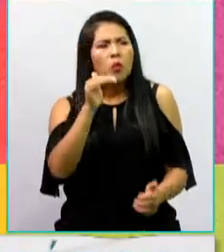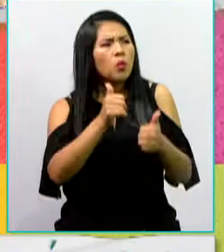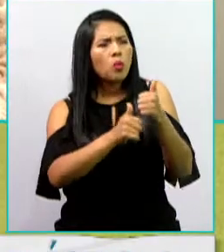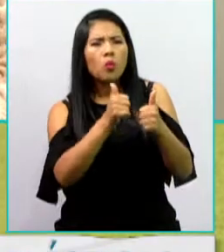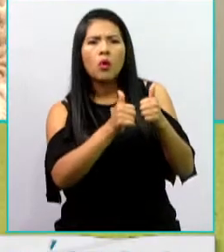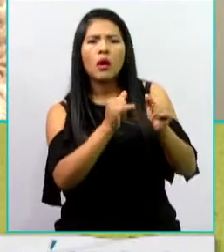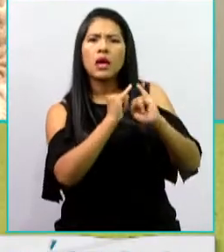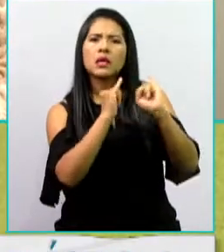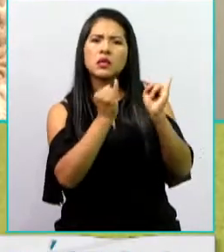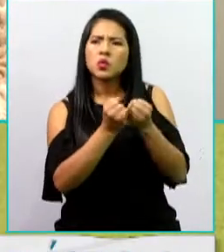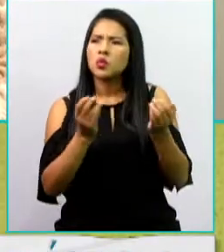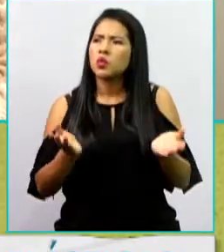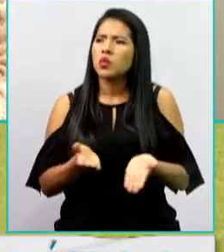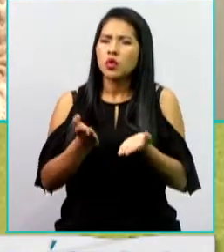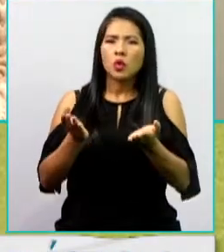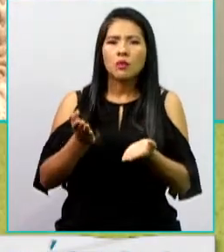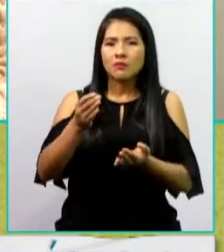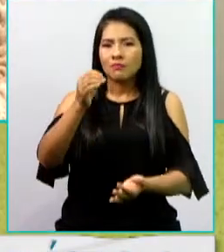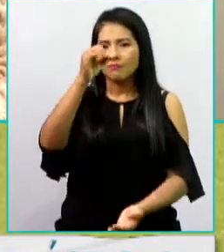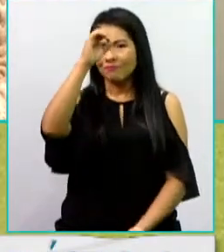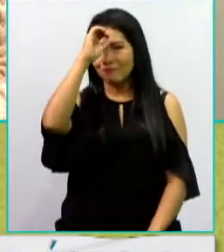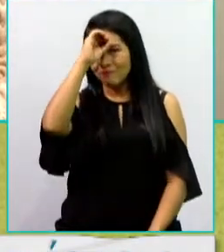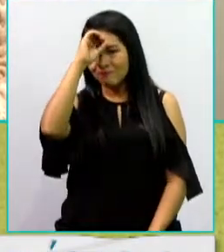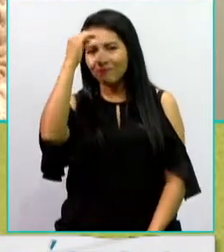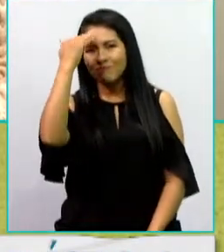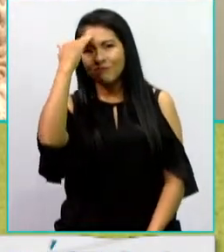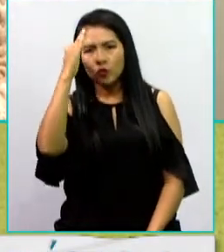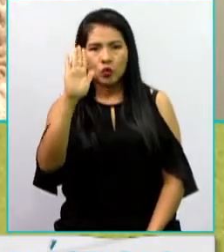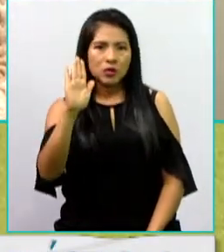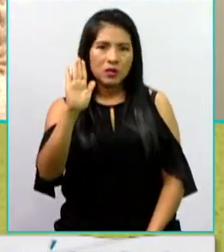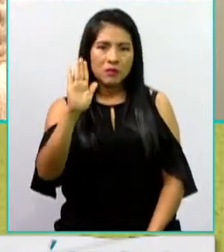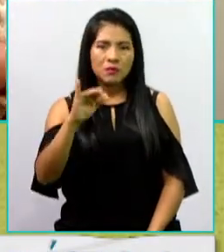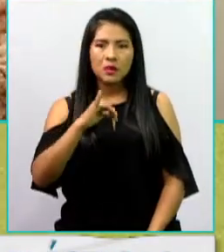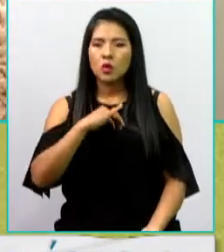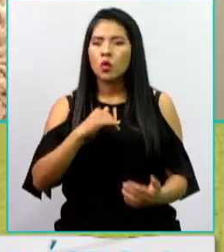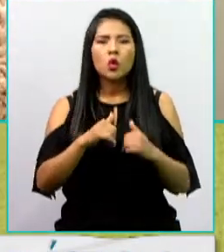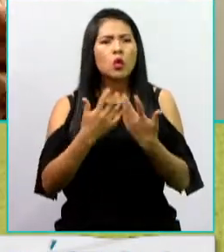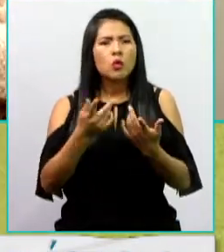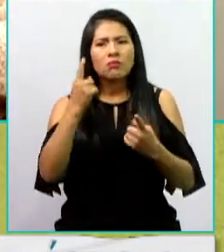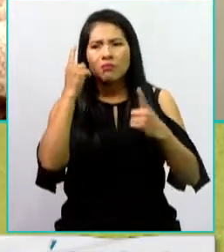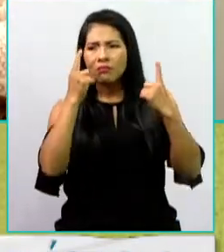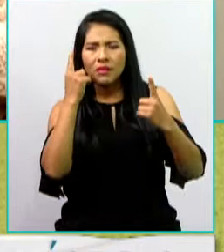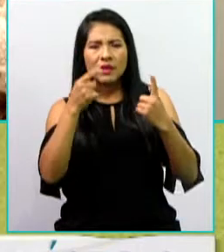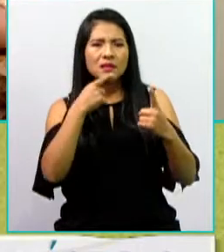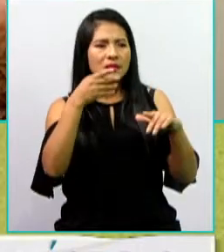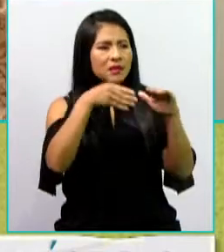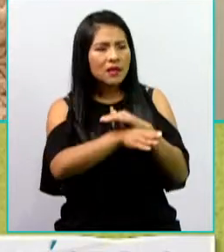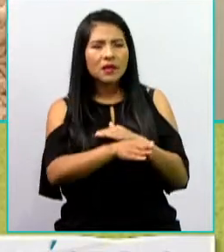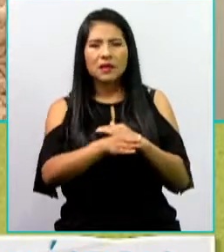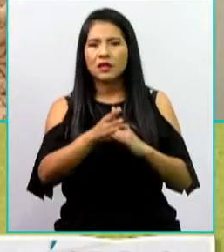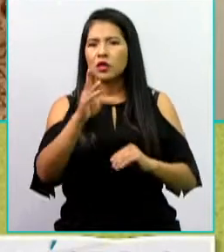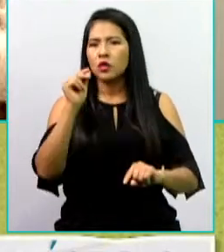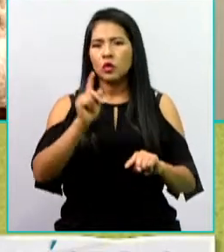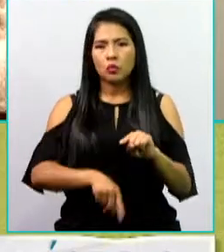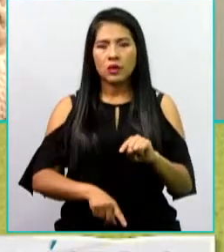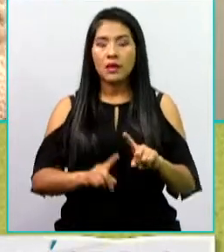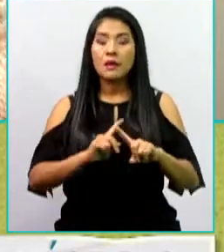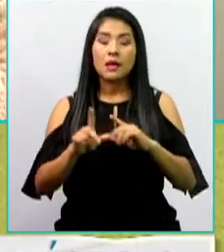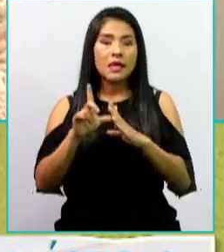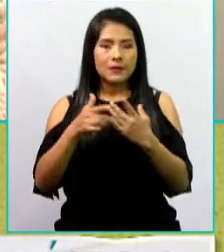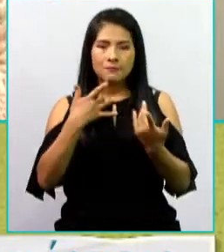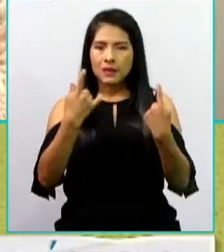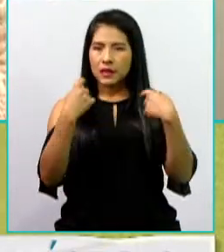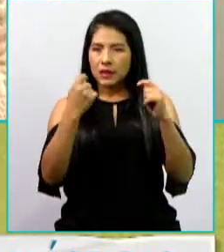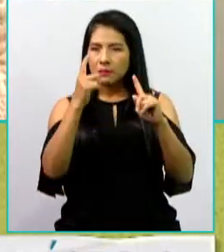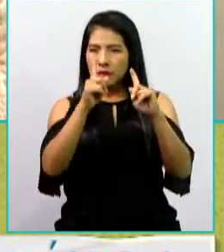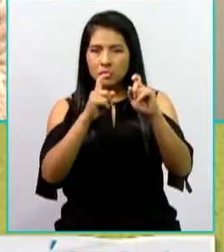enseñan artes plásticas y todo eso. Entonces yo no podía cómo ingresar, ¿no? Y dije, no, voy a estudiar.